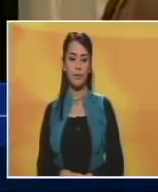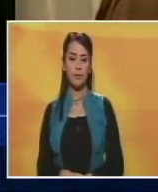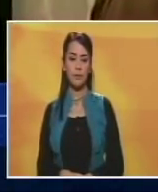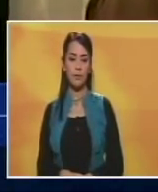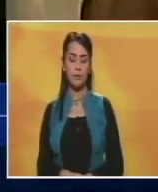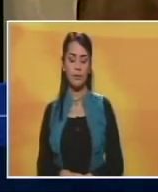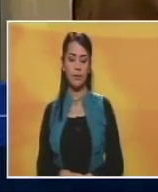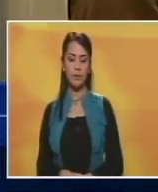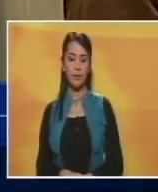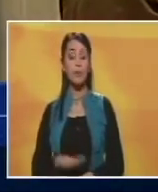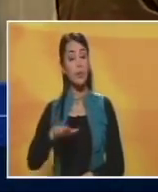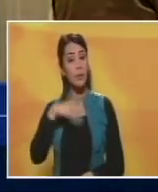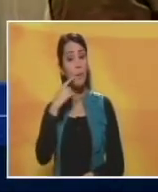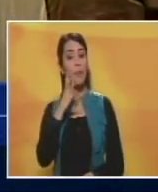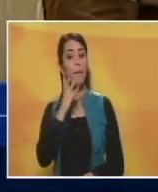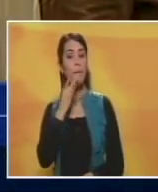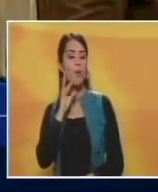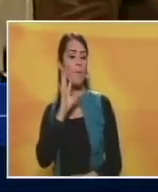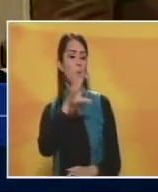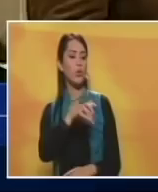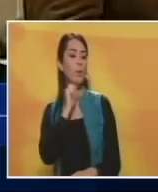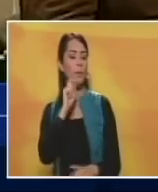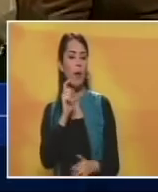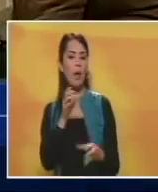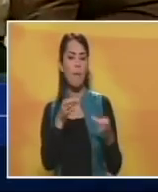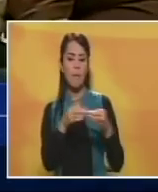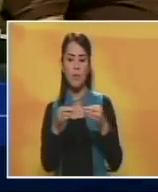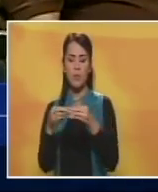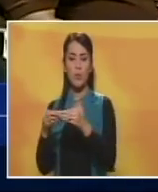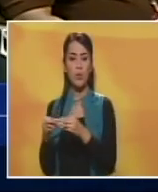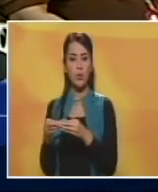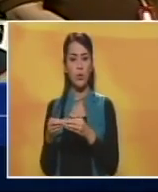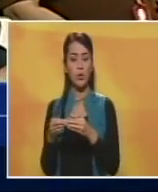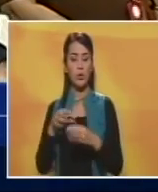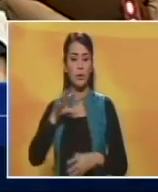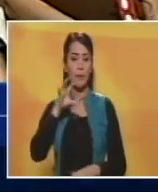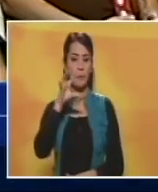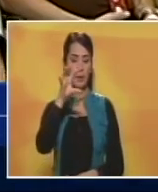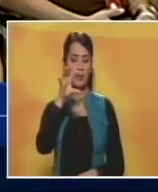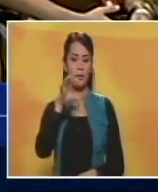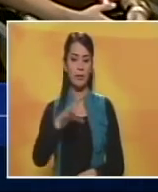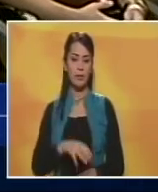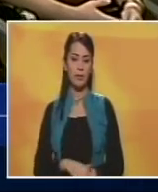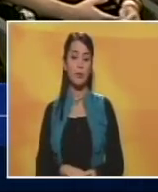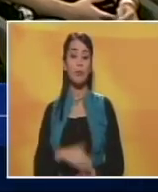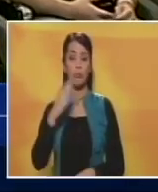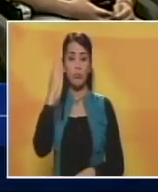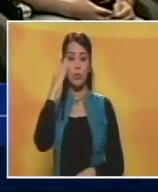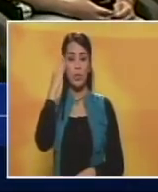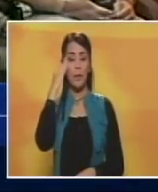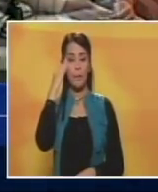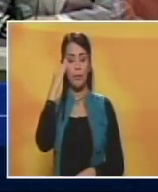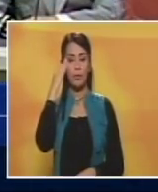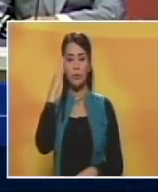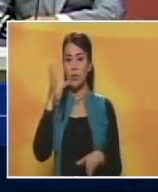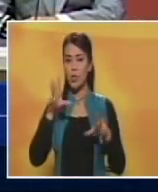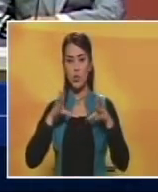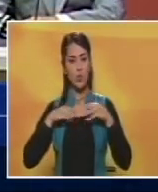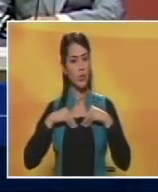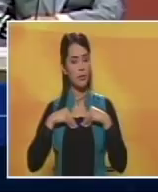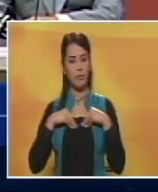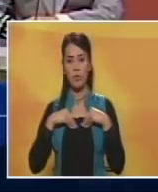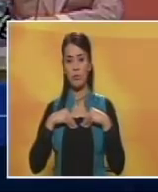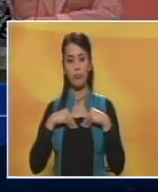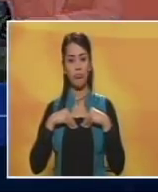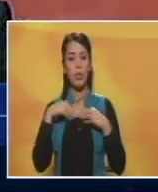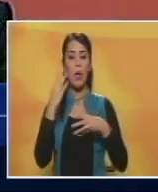profundo de beneficio para todos los sectores del país, sepan que no lo aceptaremos y